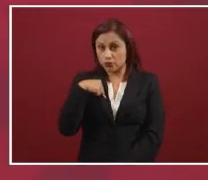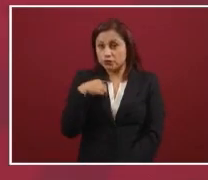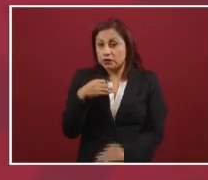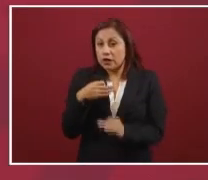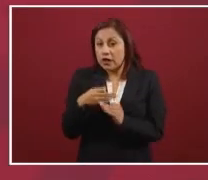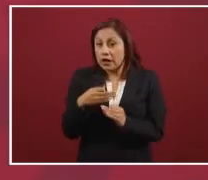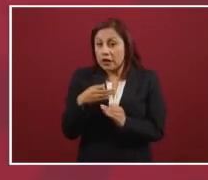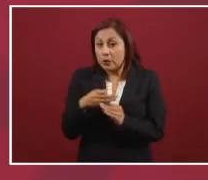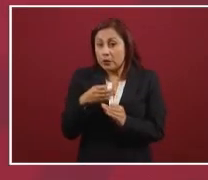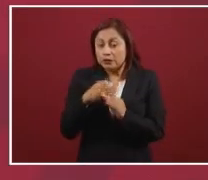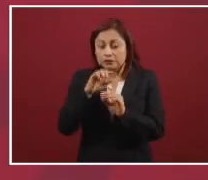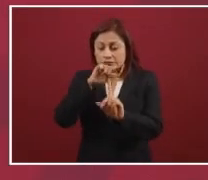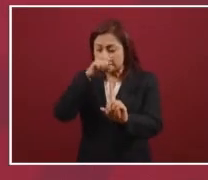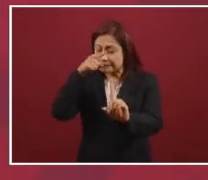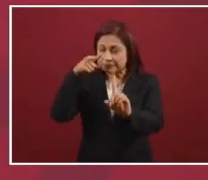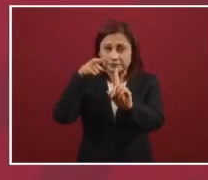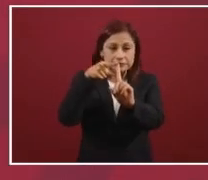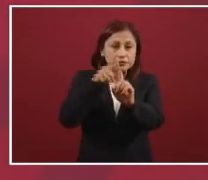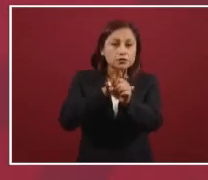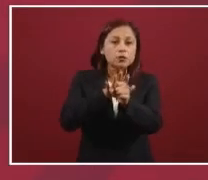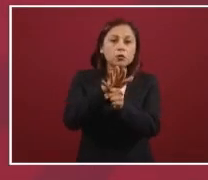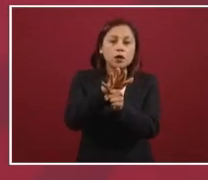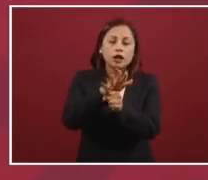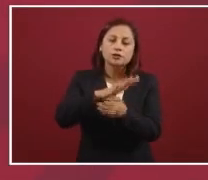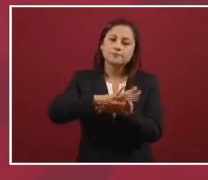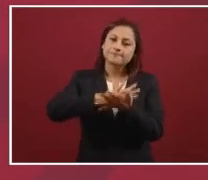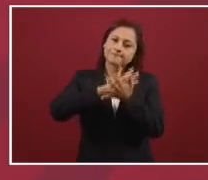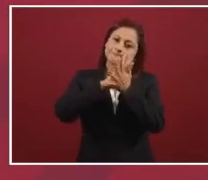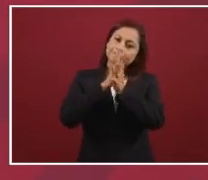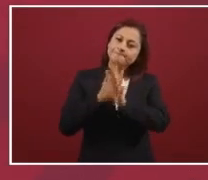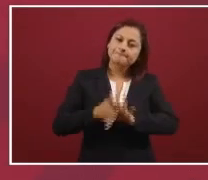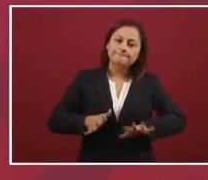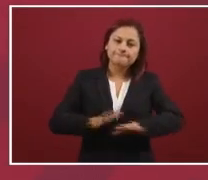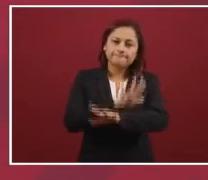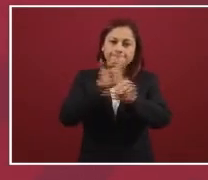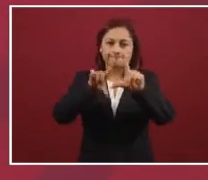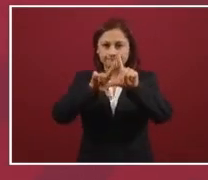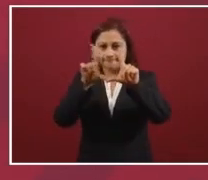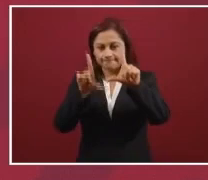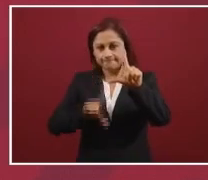buscando la transformación del país, ¿sí?, y